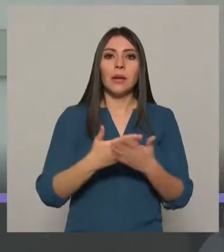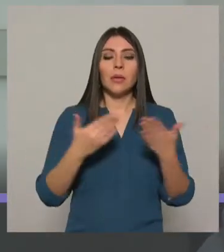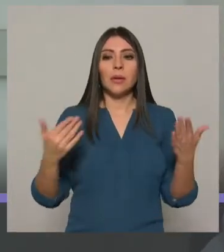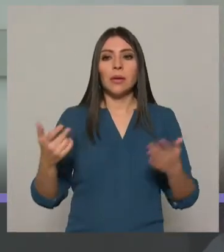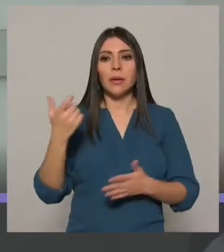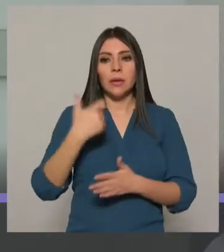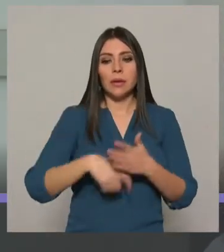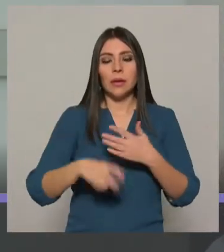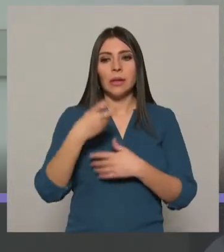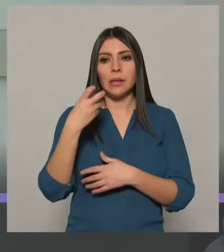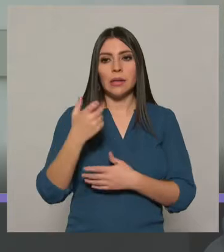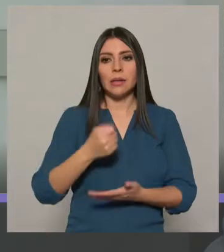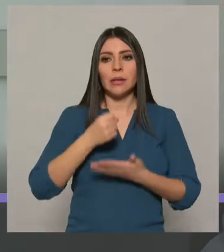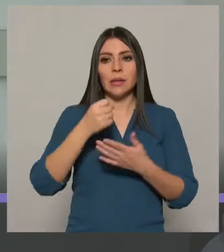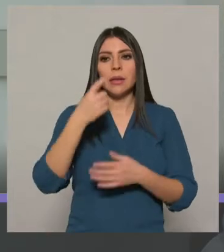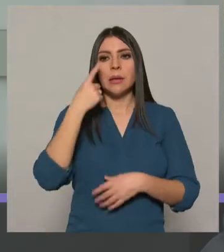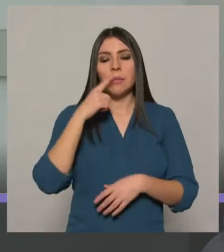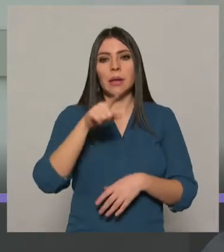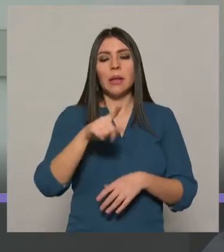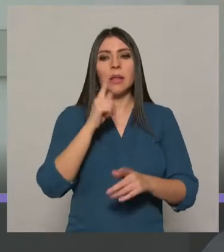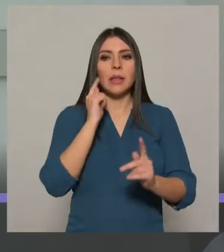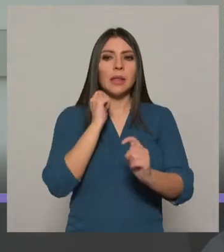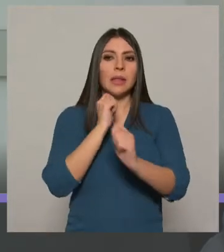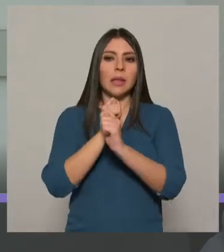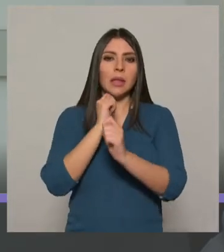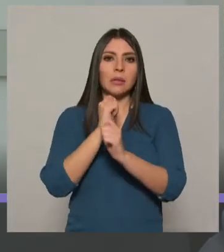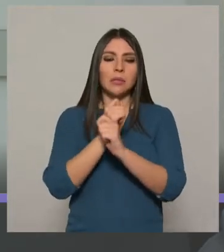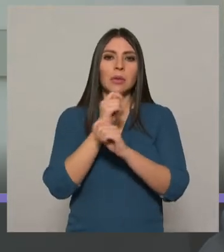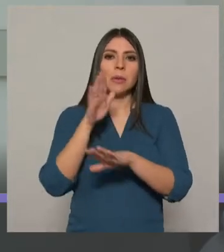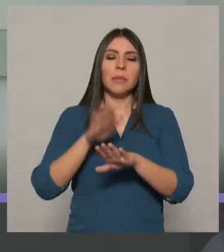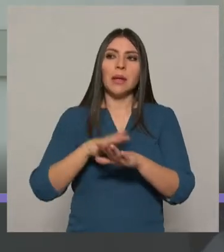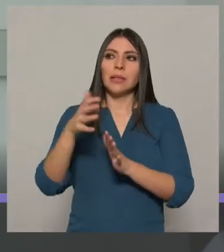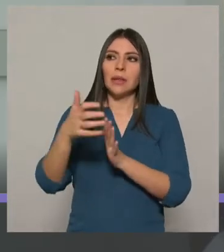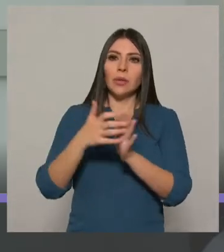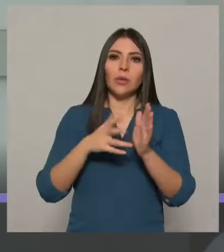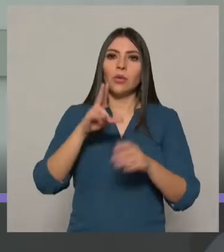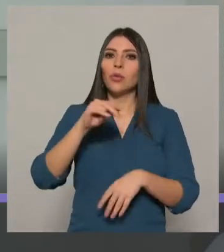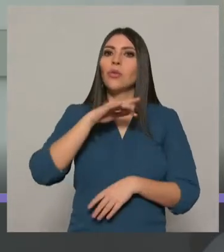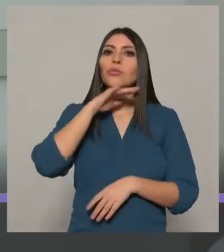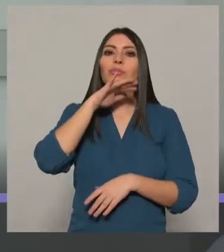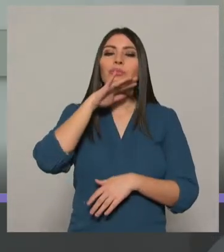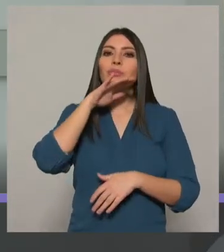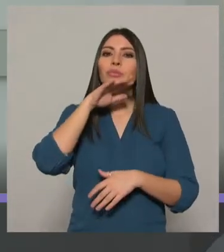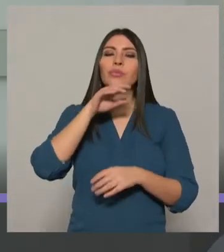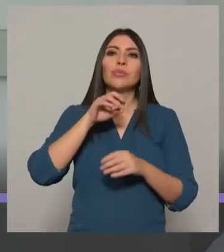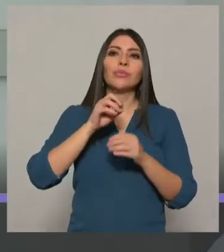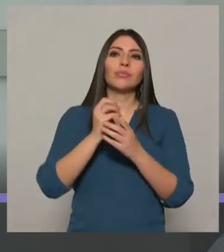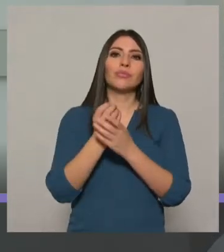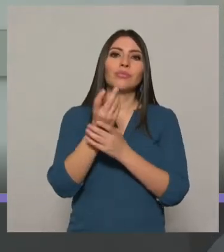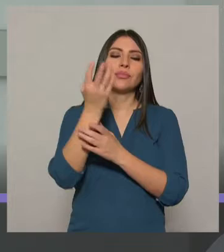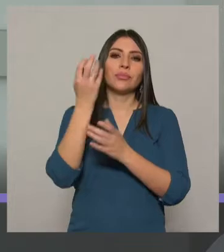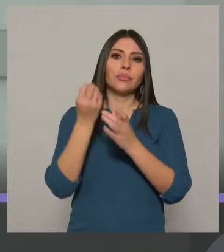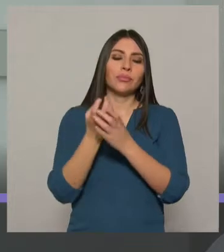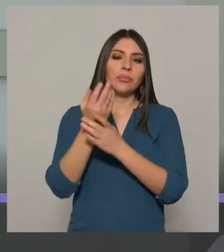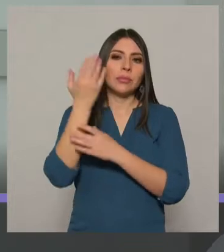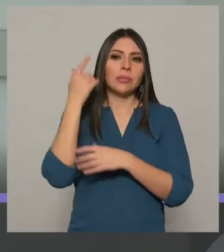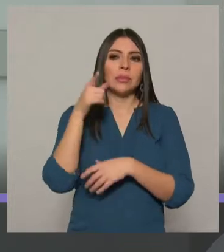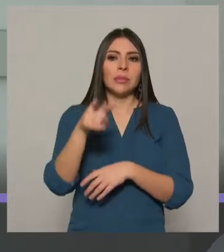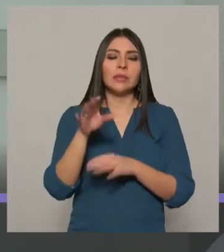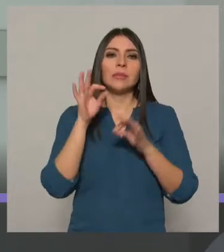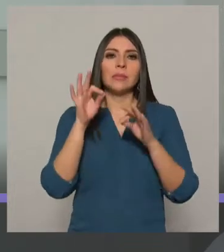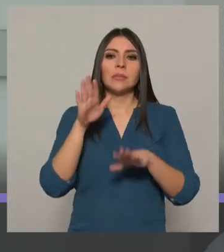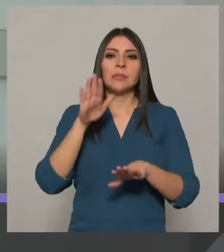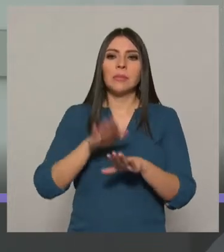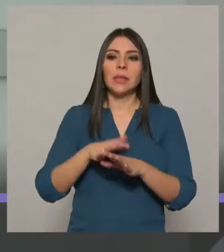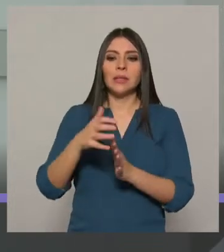2019, que tiene que ver con un modelo de transporte sustentable, no contaminante, que tiene que ver con la posibilidad también de un modelo de transporte